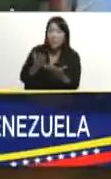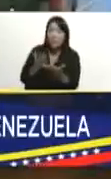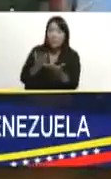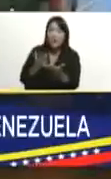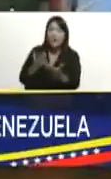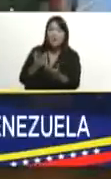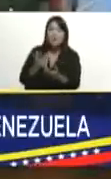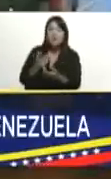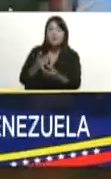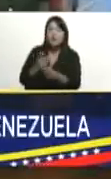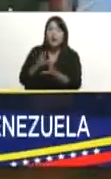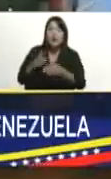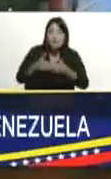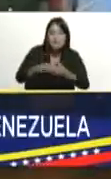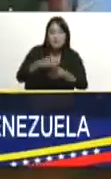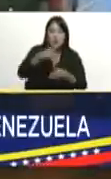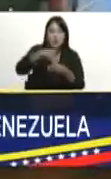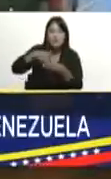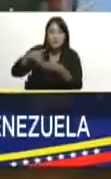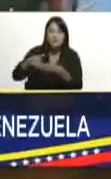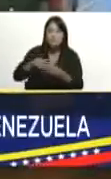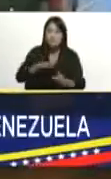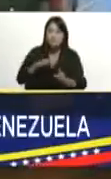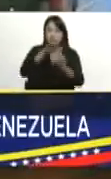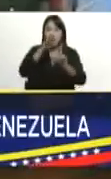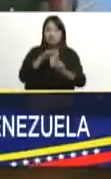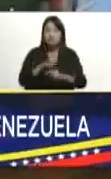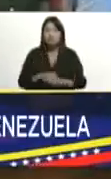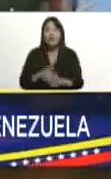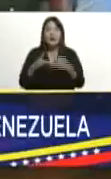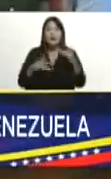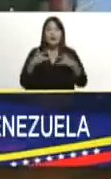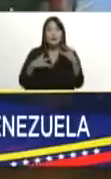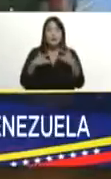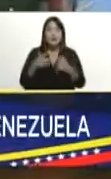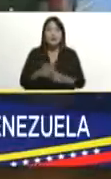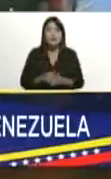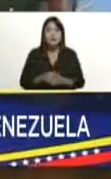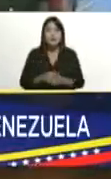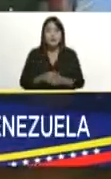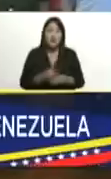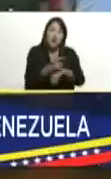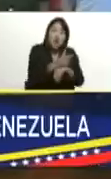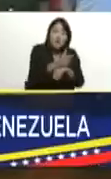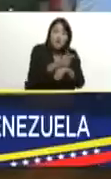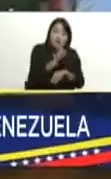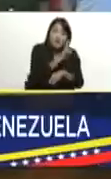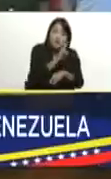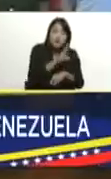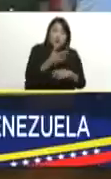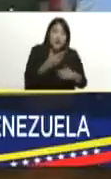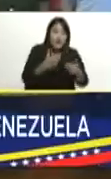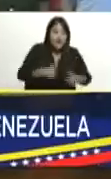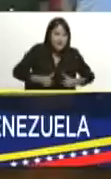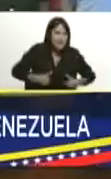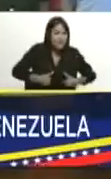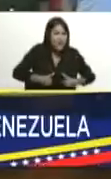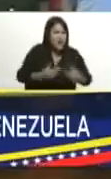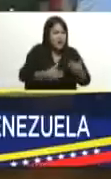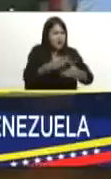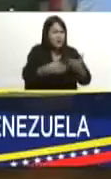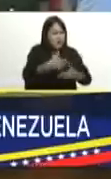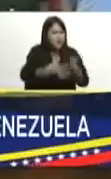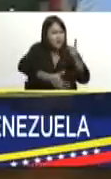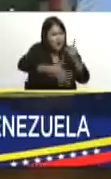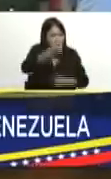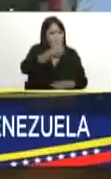electoral entorpecer los actuales esfuerzos que lleva a cabo el Estado venezolano en la intención de